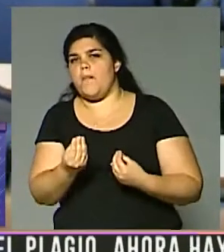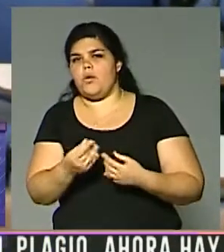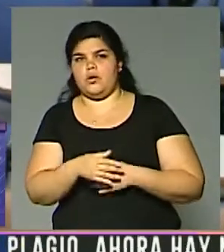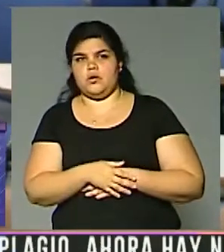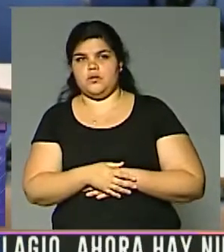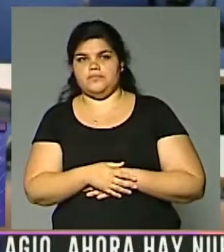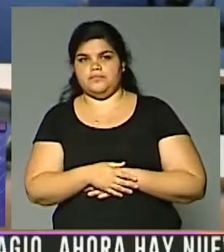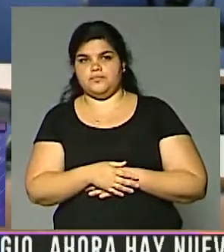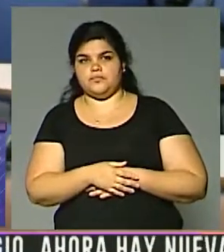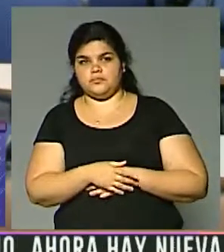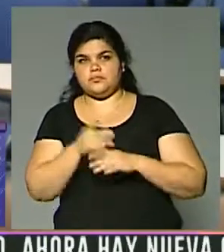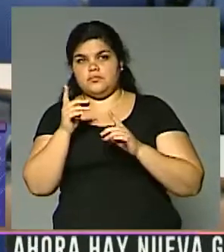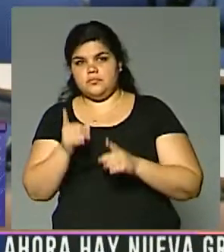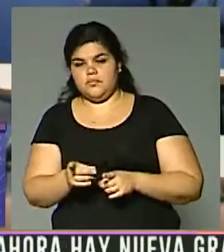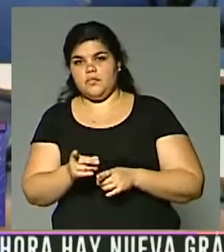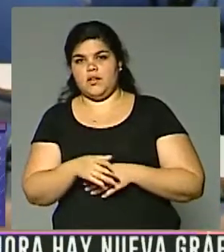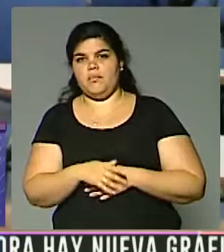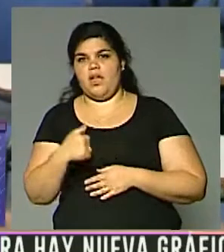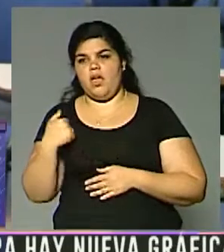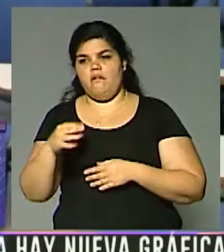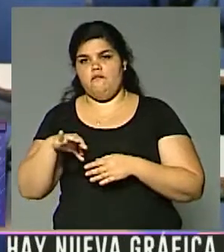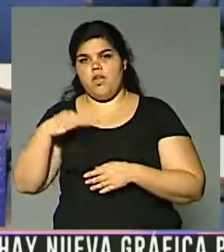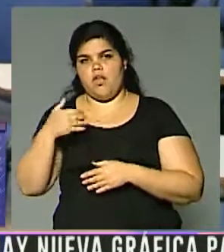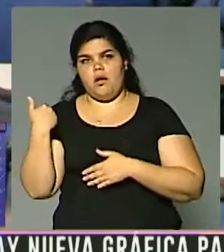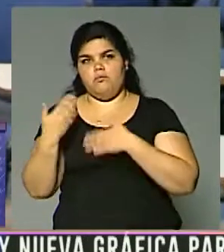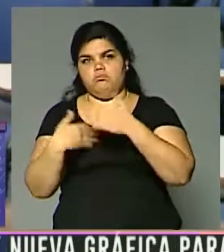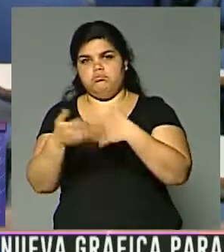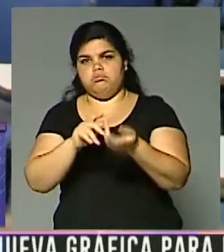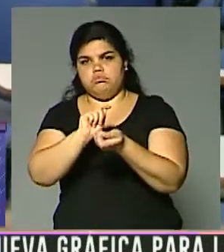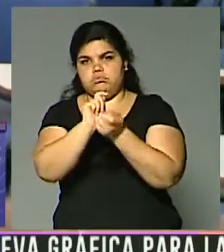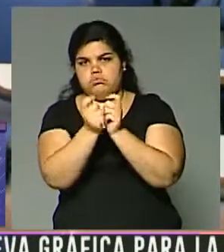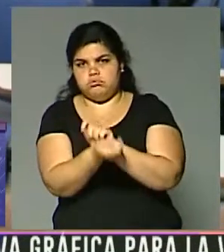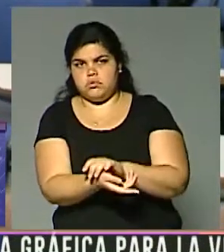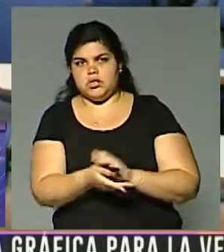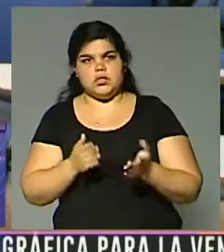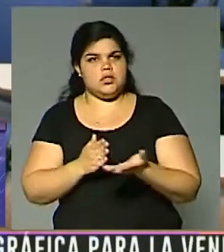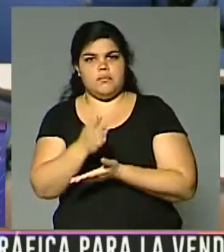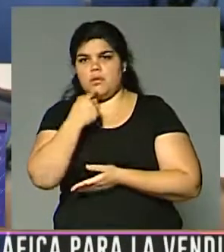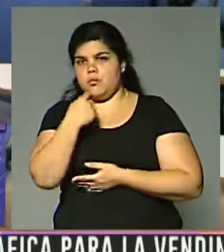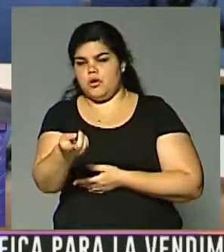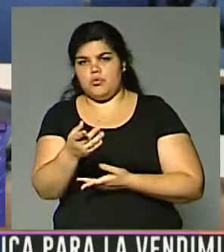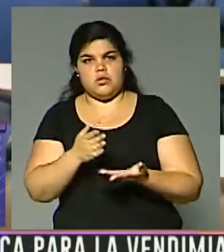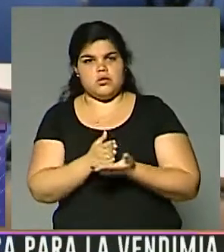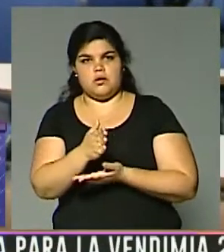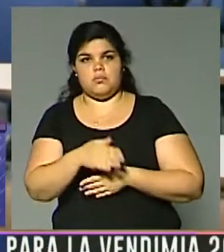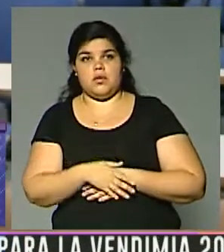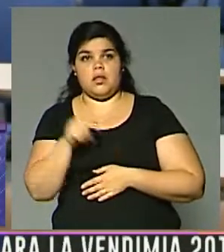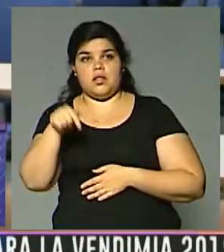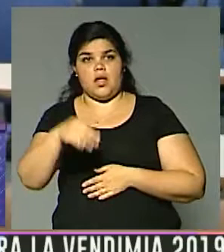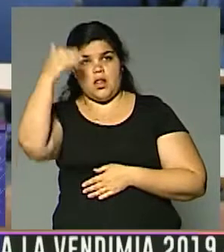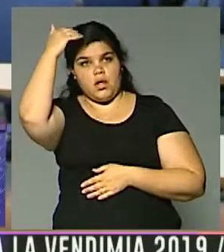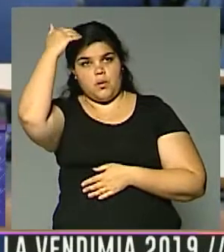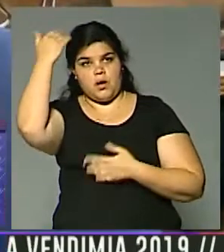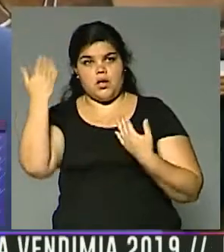que esto puede cambiar a lo largo de tu vida eso es también lo que tenemos que entender por eso siempre hay que preguntarlo y bueno la idea del lenguaje exclusivos es que